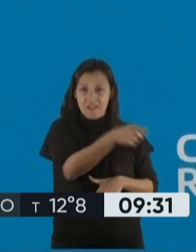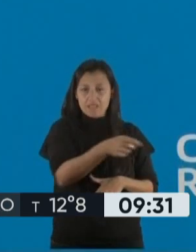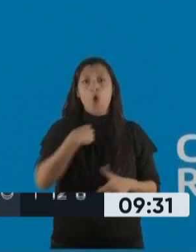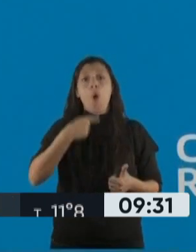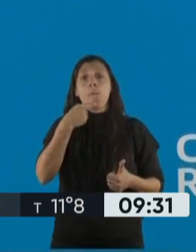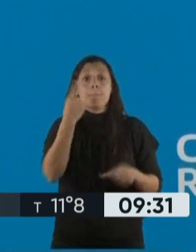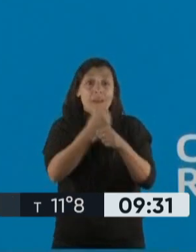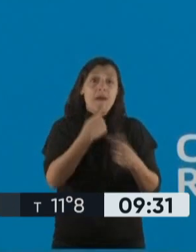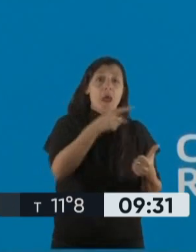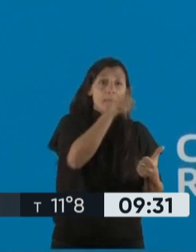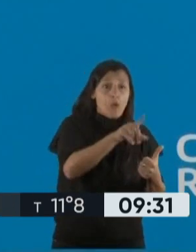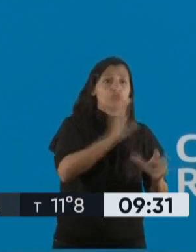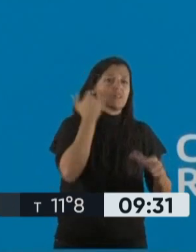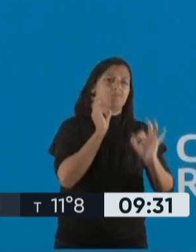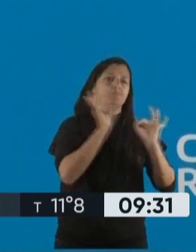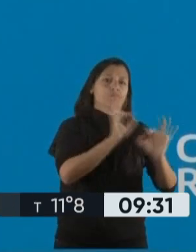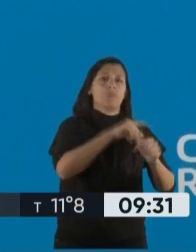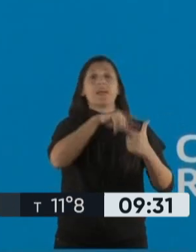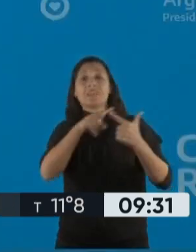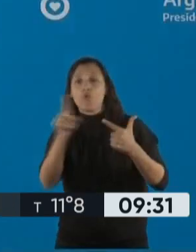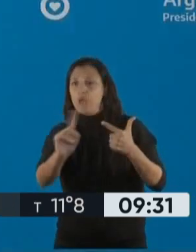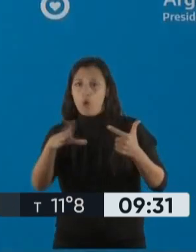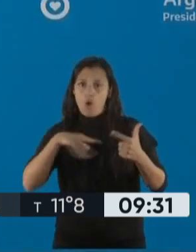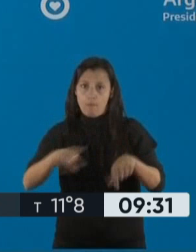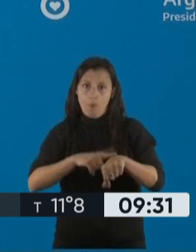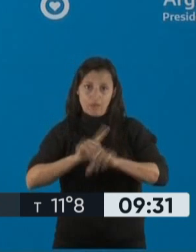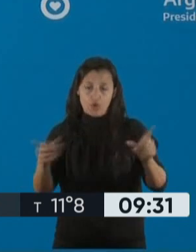contesté, y la segunda no por el momento. Muchas gracias, Eduardo.